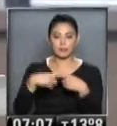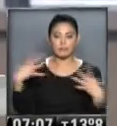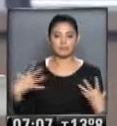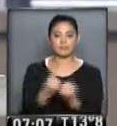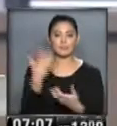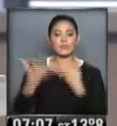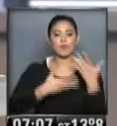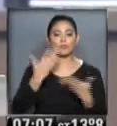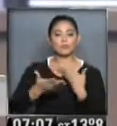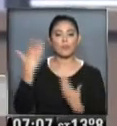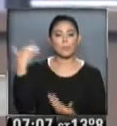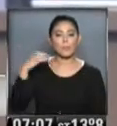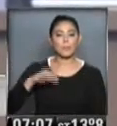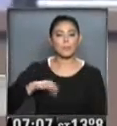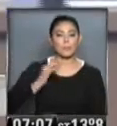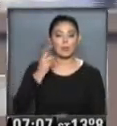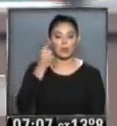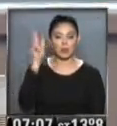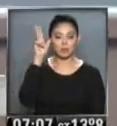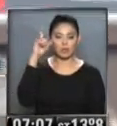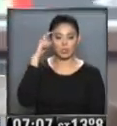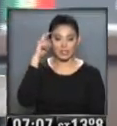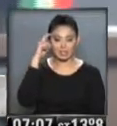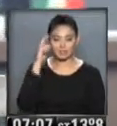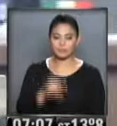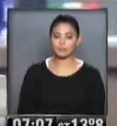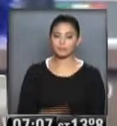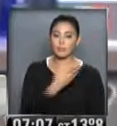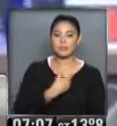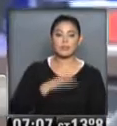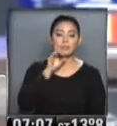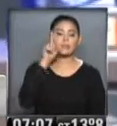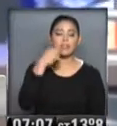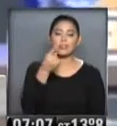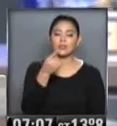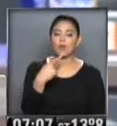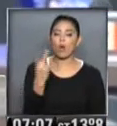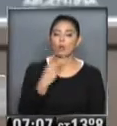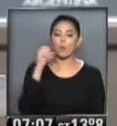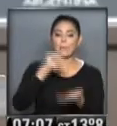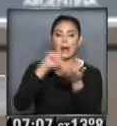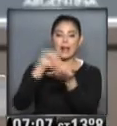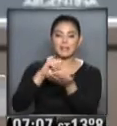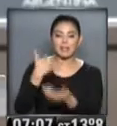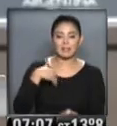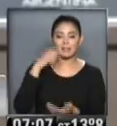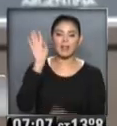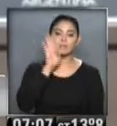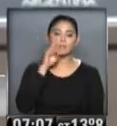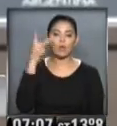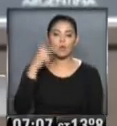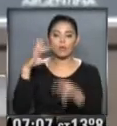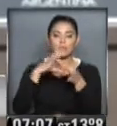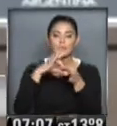la Revolución de 1810. En la carta enviada, Obama señaló que nuestros países tienen afinidades históricas como grandes naciones del Nuevo